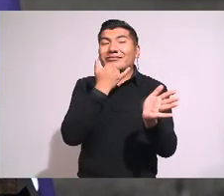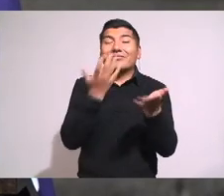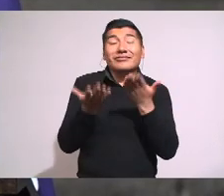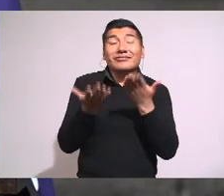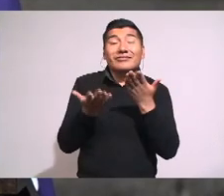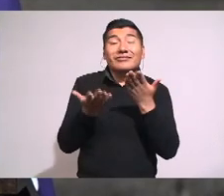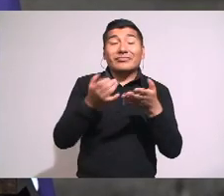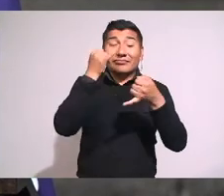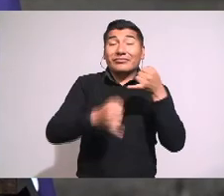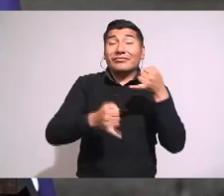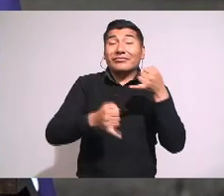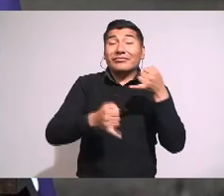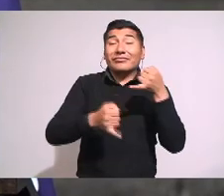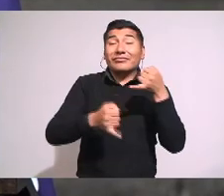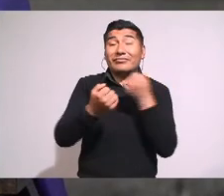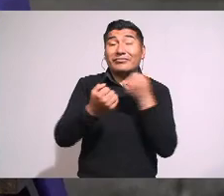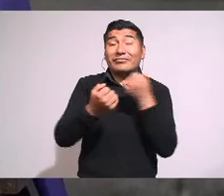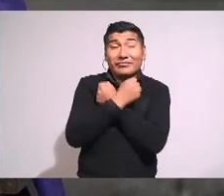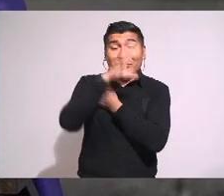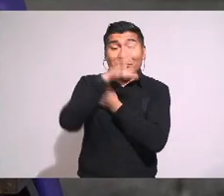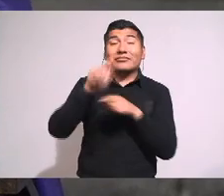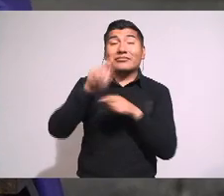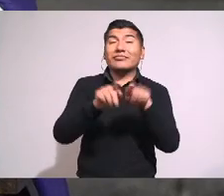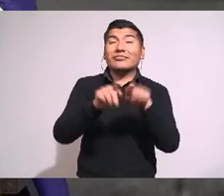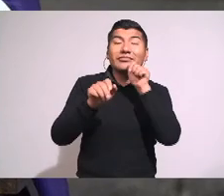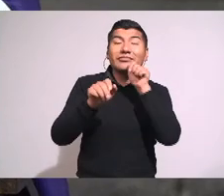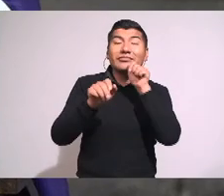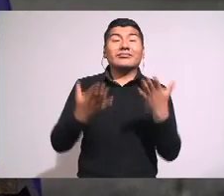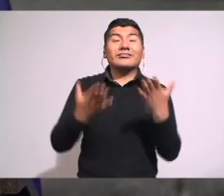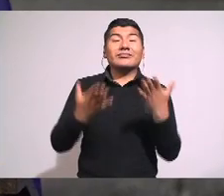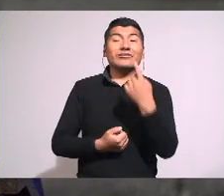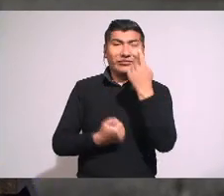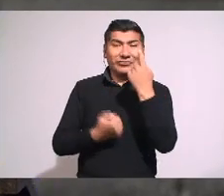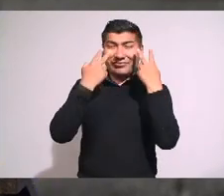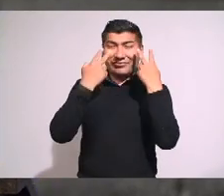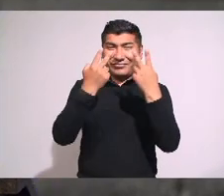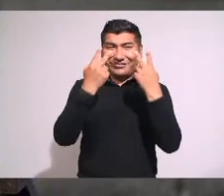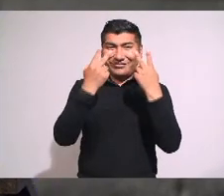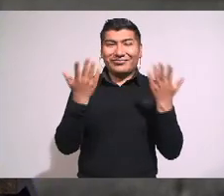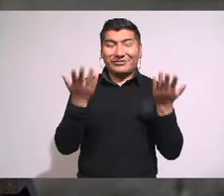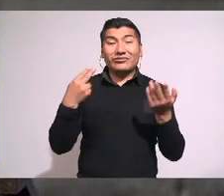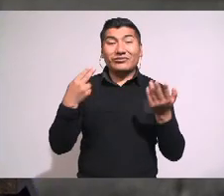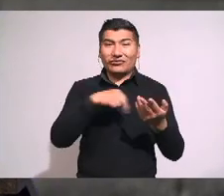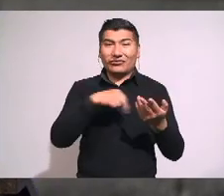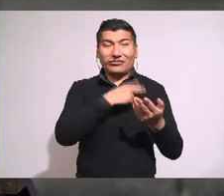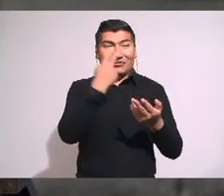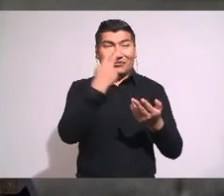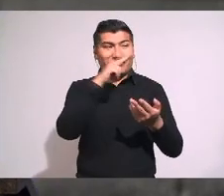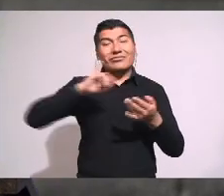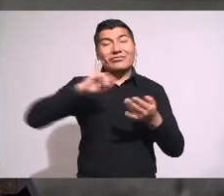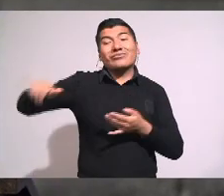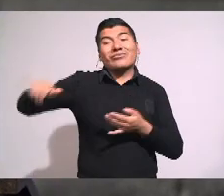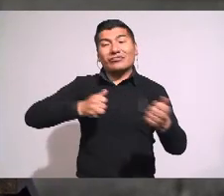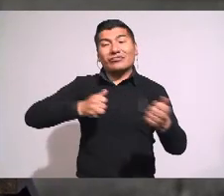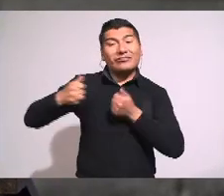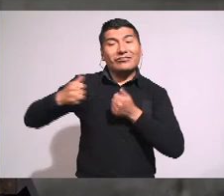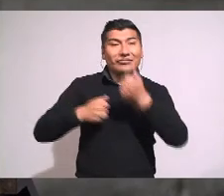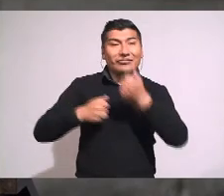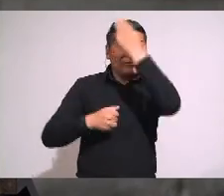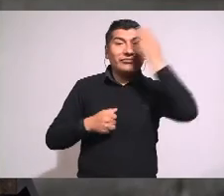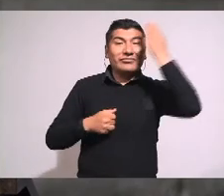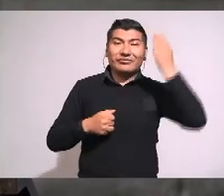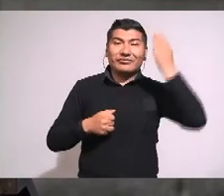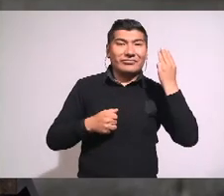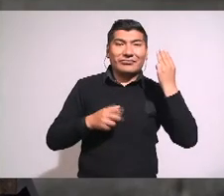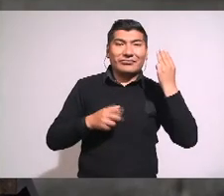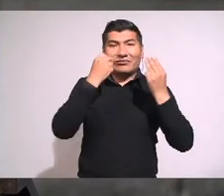Y finalmente, queridos hermanos, hay una... Miren que estamos contemplando a José y a María. No se ve